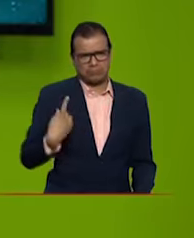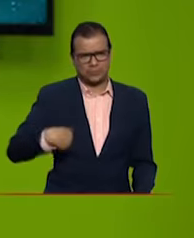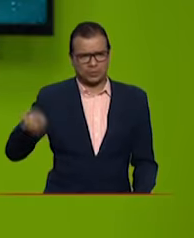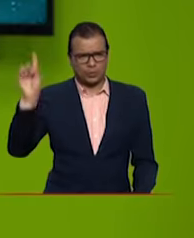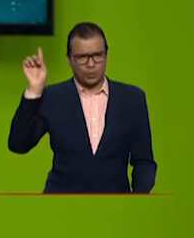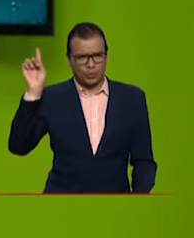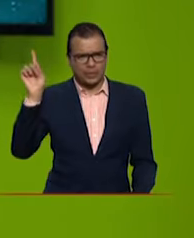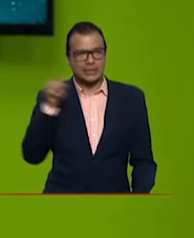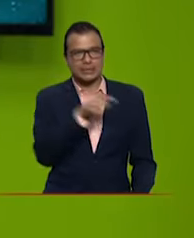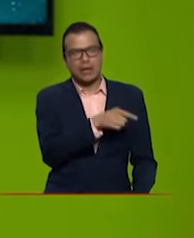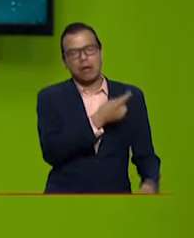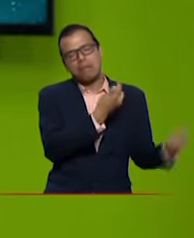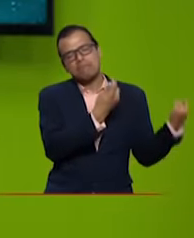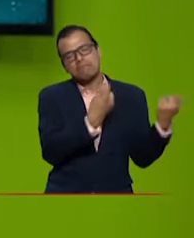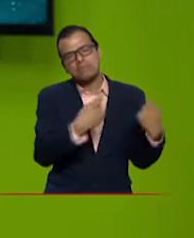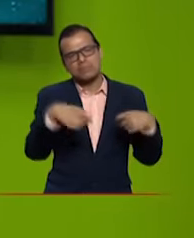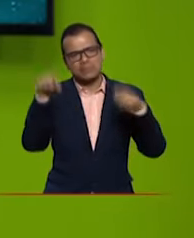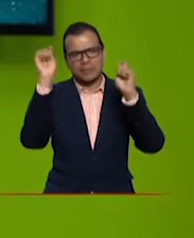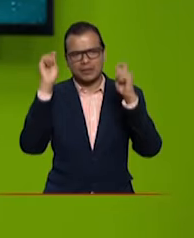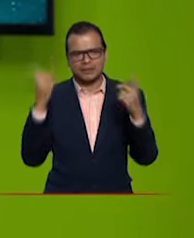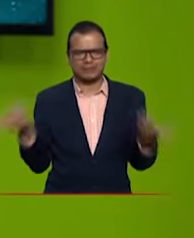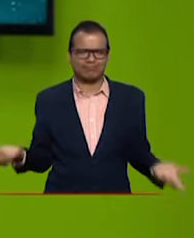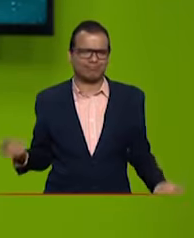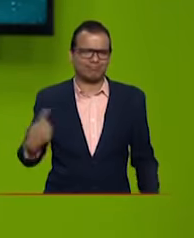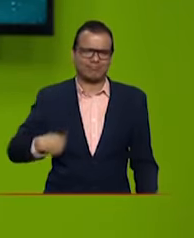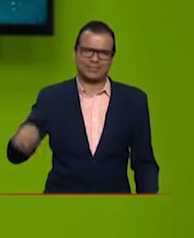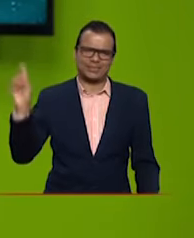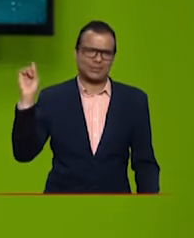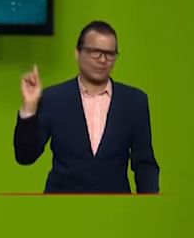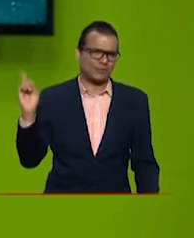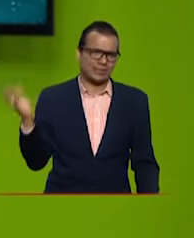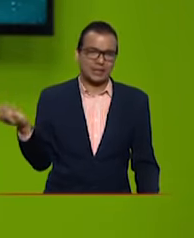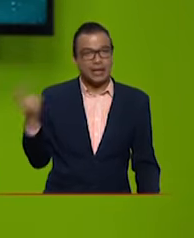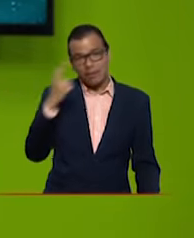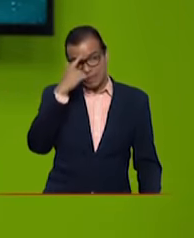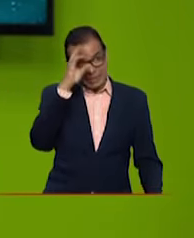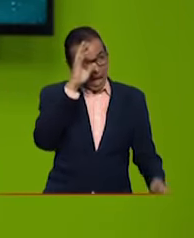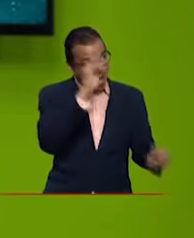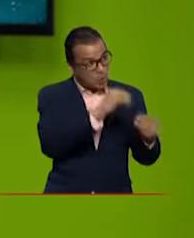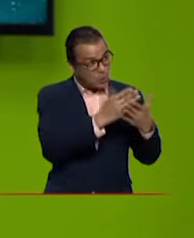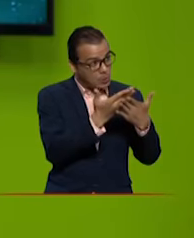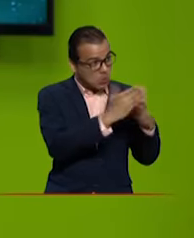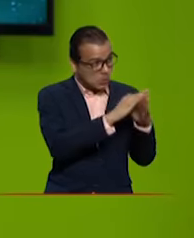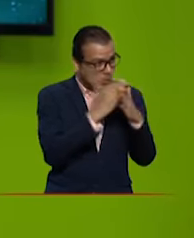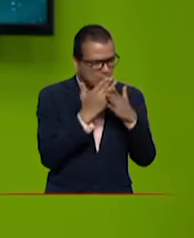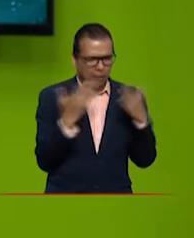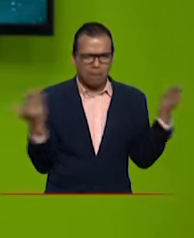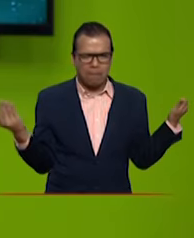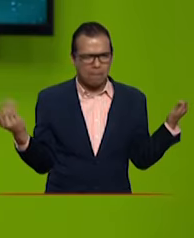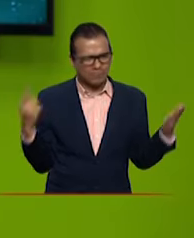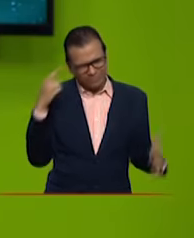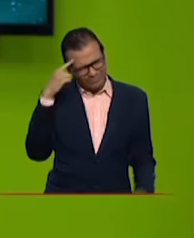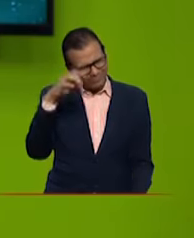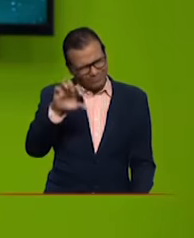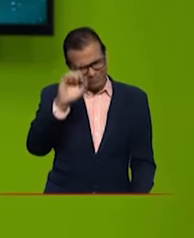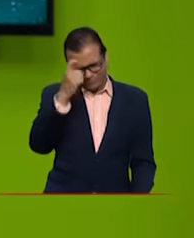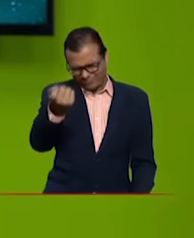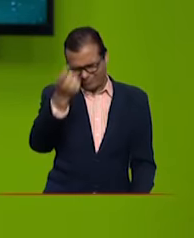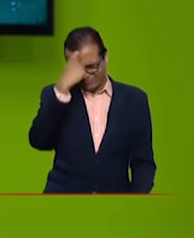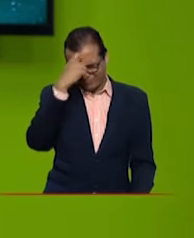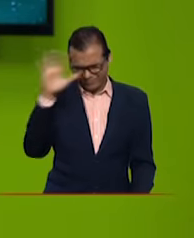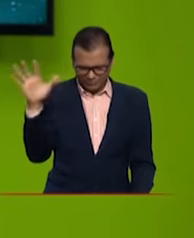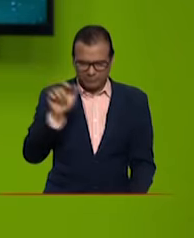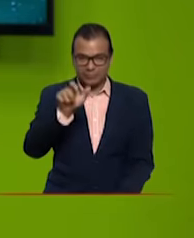se venden. Eso es algo que no es negociable. Y eso tiene que entenderlo todo el mundo, y más nosotros en el Valle del Cauca, que